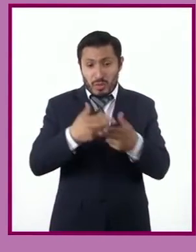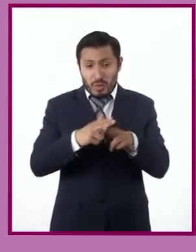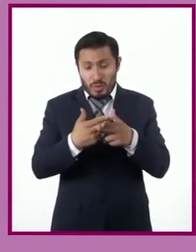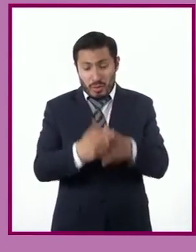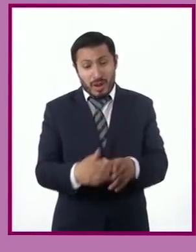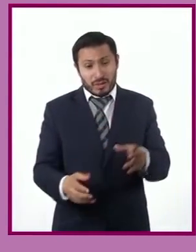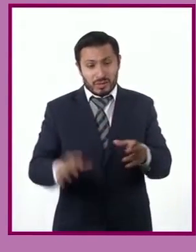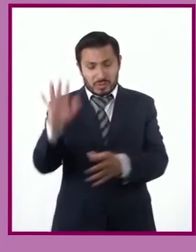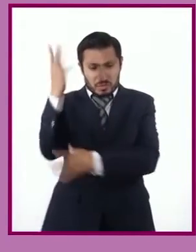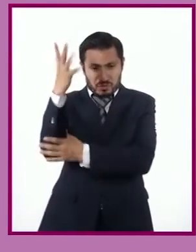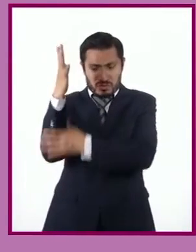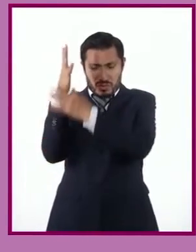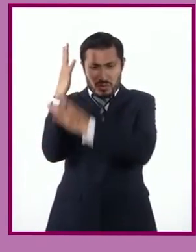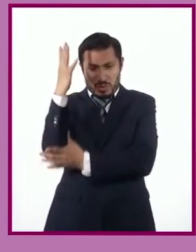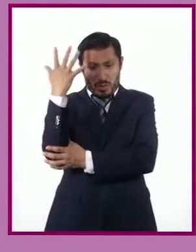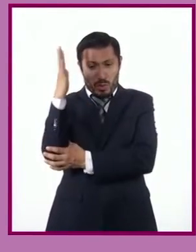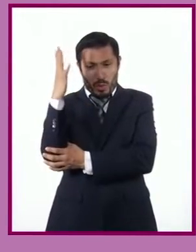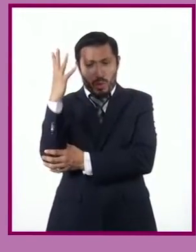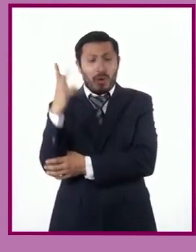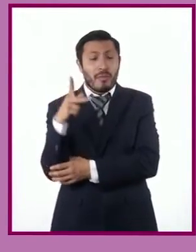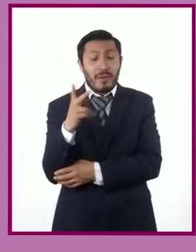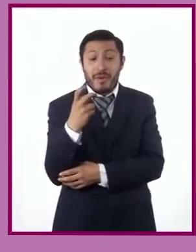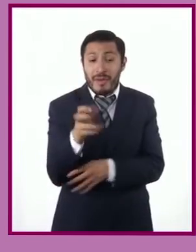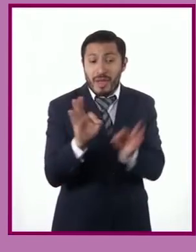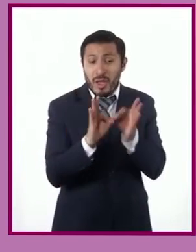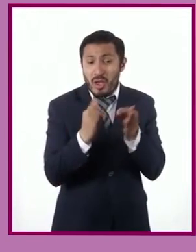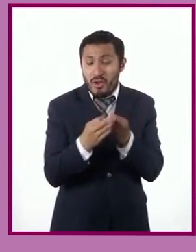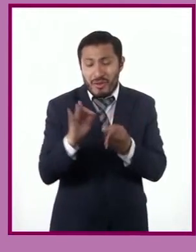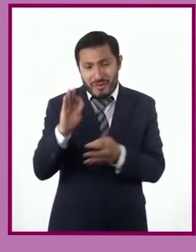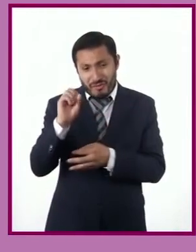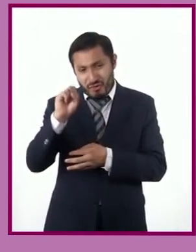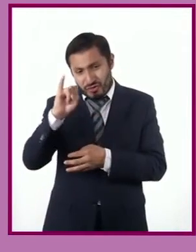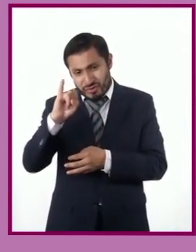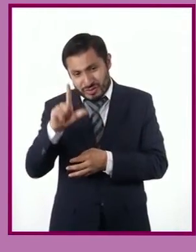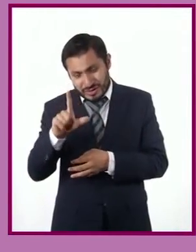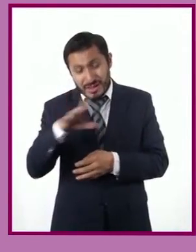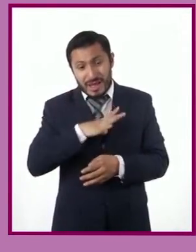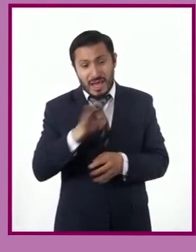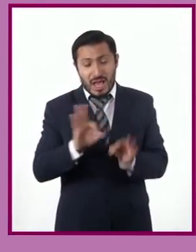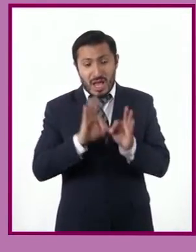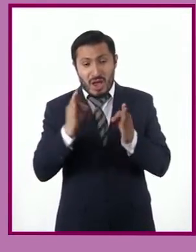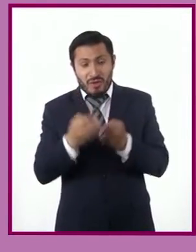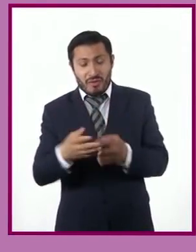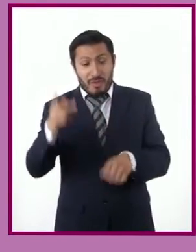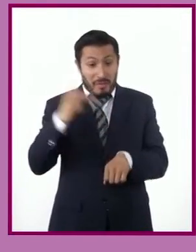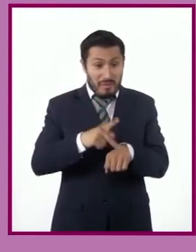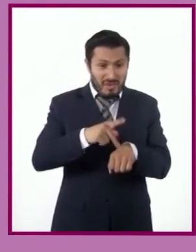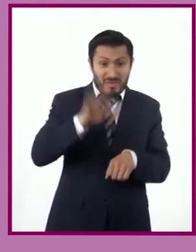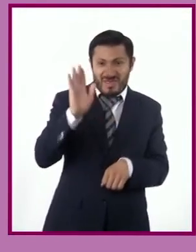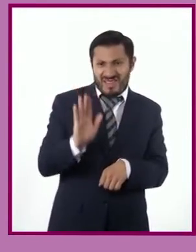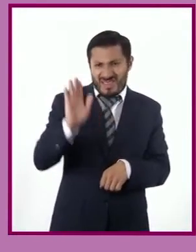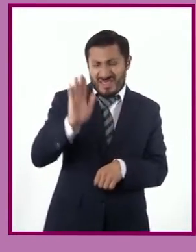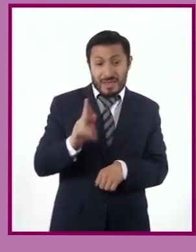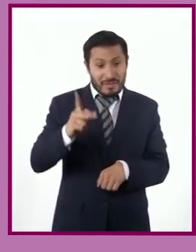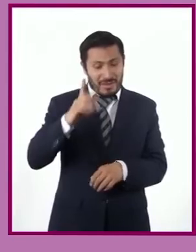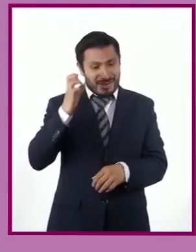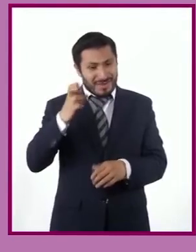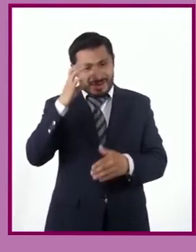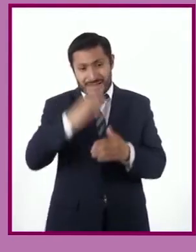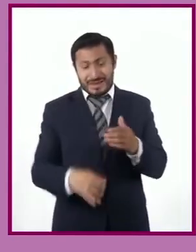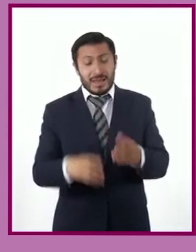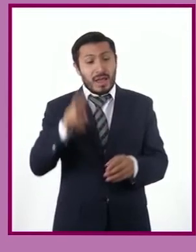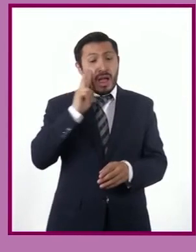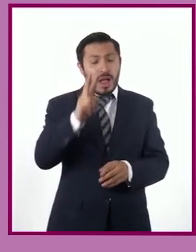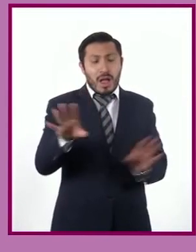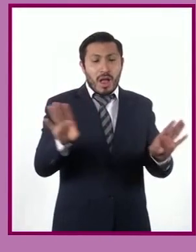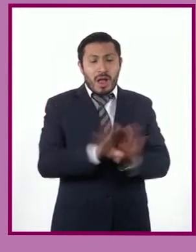los troncos de los árboles. Este tipo de fósiles tienen la apariencia de piedras. Y para terminar,